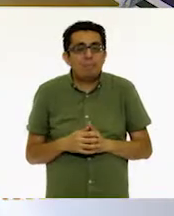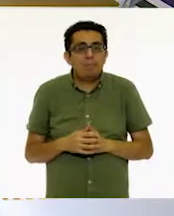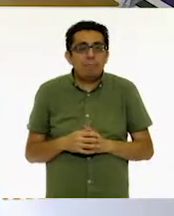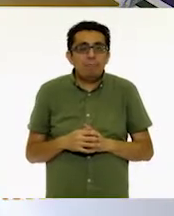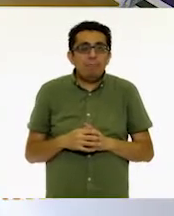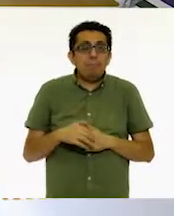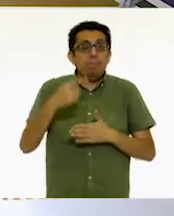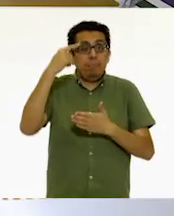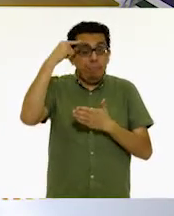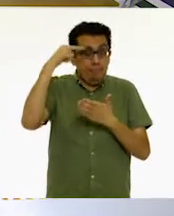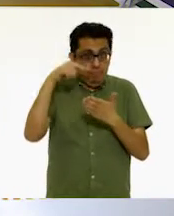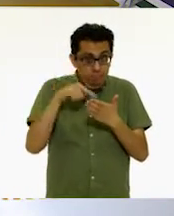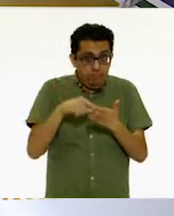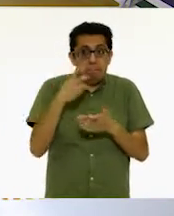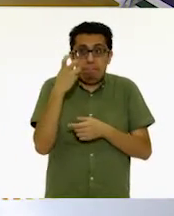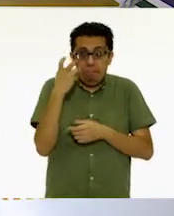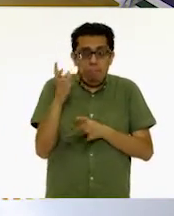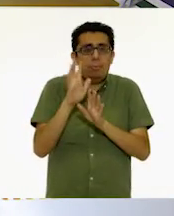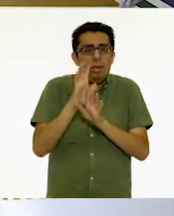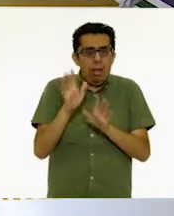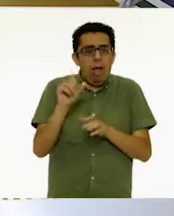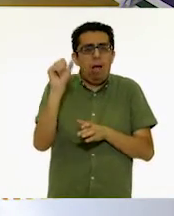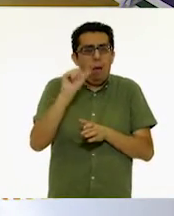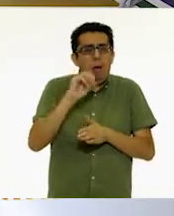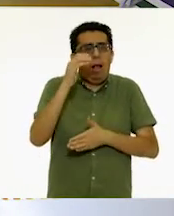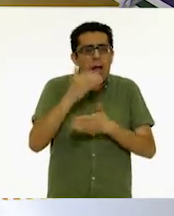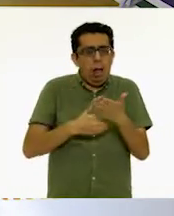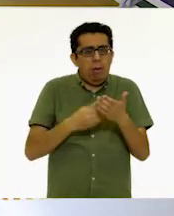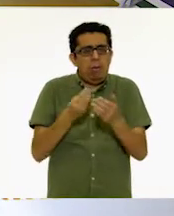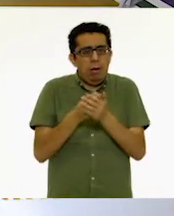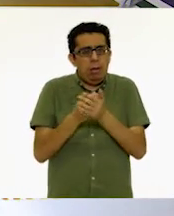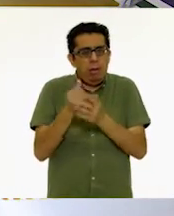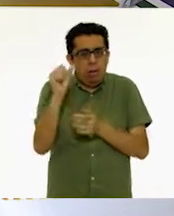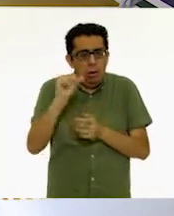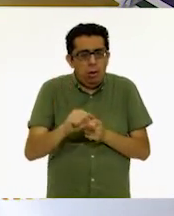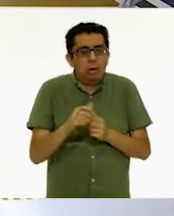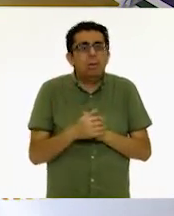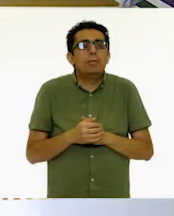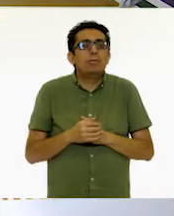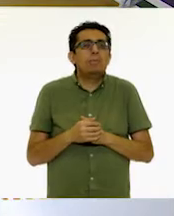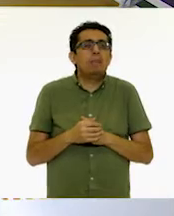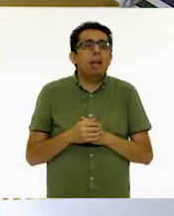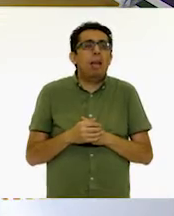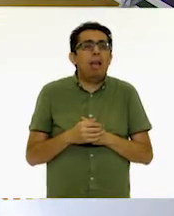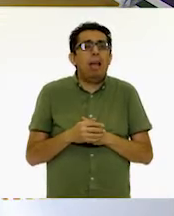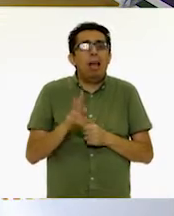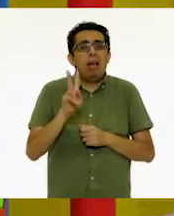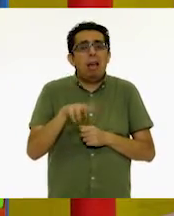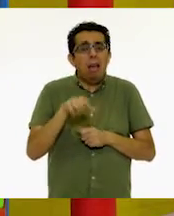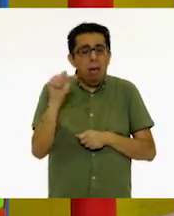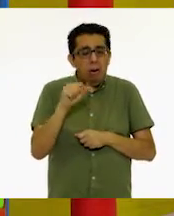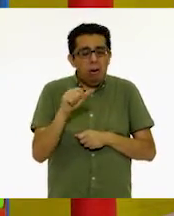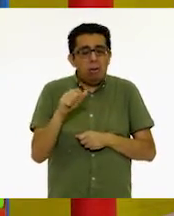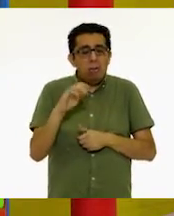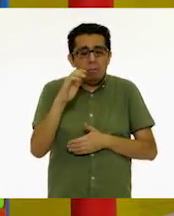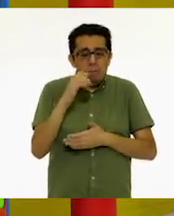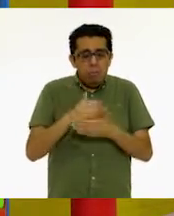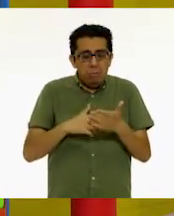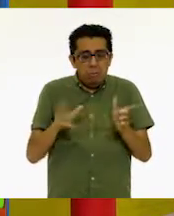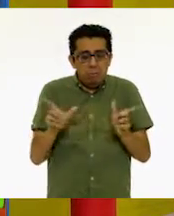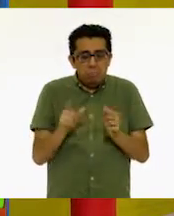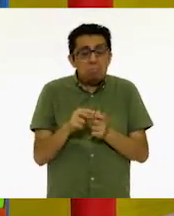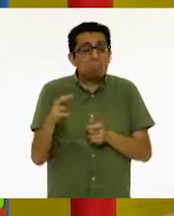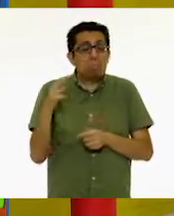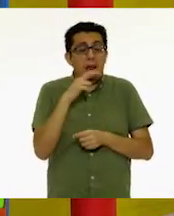Yo creo que ya con esto podemos terminar nuestra clase del día de hoy, Eric. Ah, qué rápido se terminó esta primera clase de matemáticas,